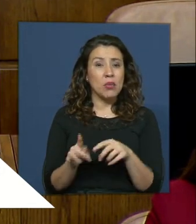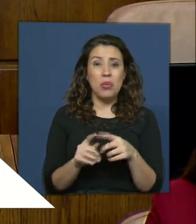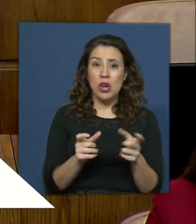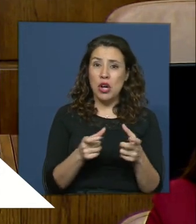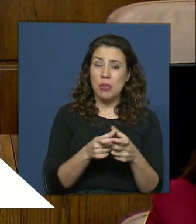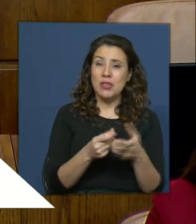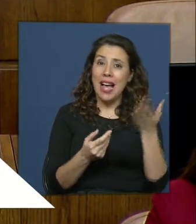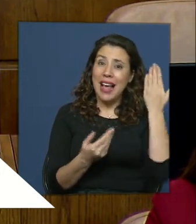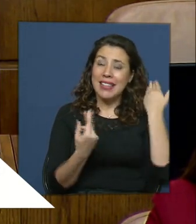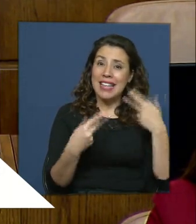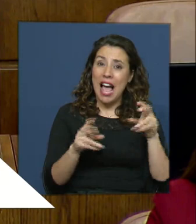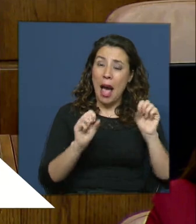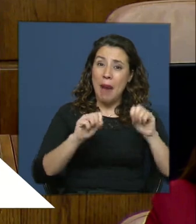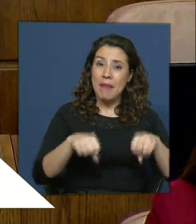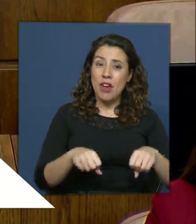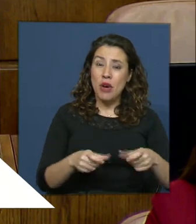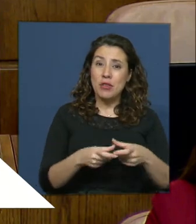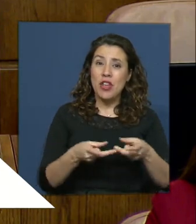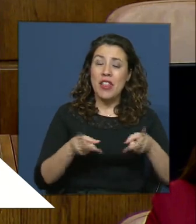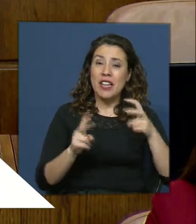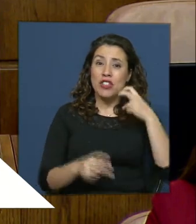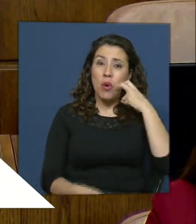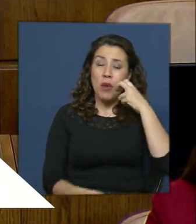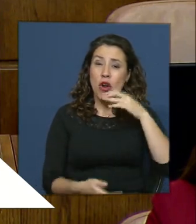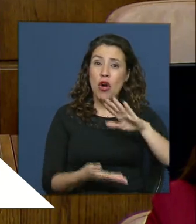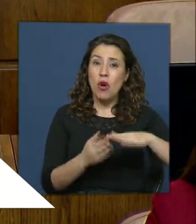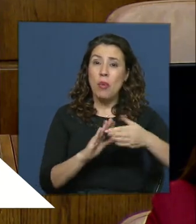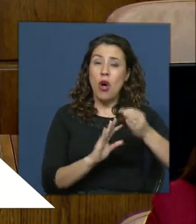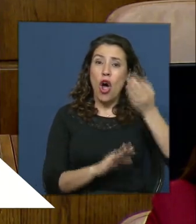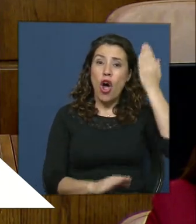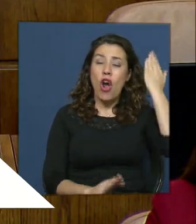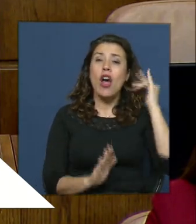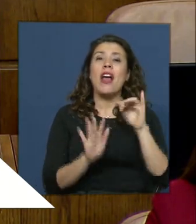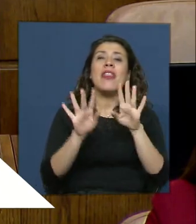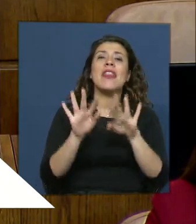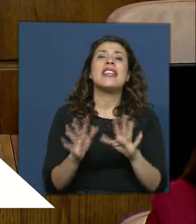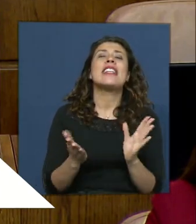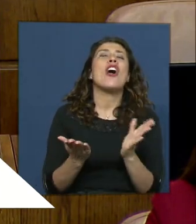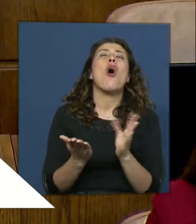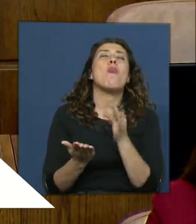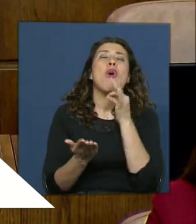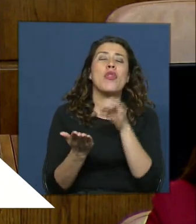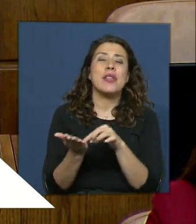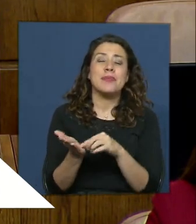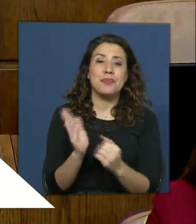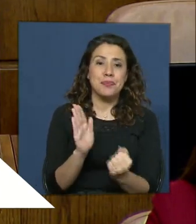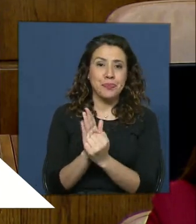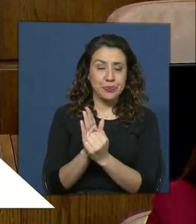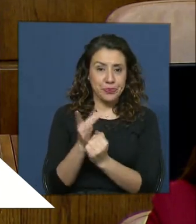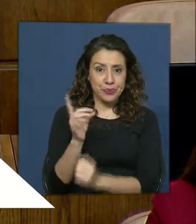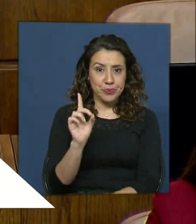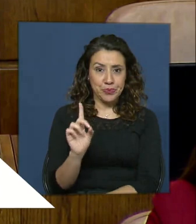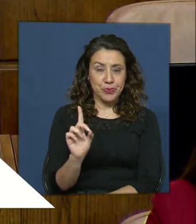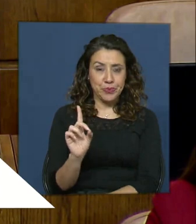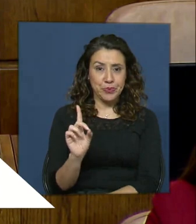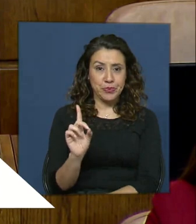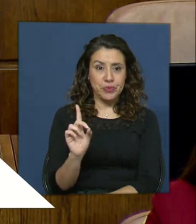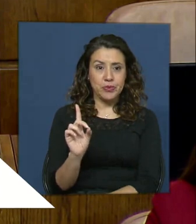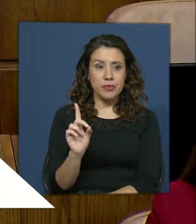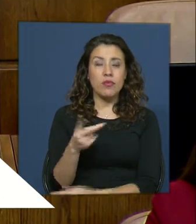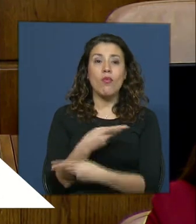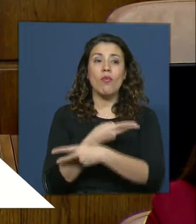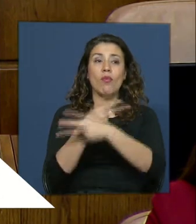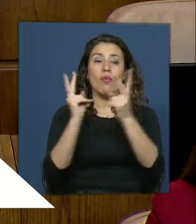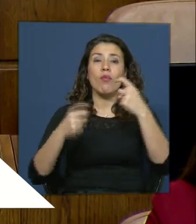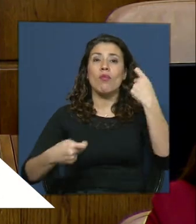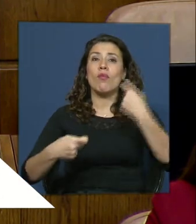que ya había sido aprobado por la Comisión de Derechos Humanos y Pueblo Originario, su texto quedaría de la siguiente manera. Artículo único. El que